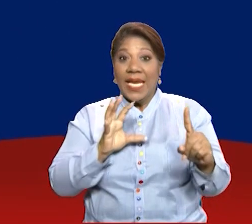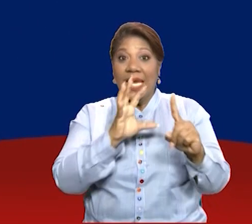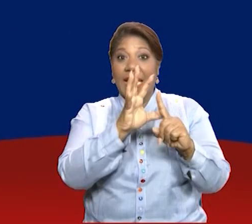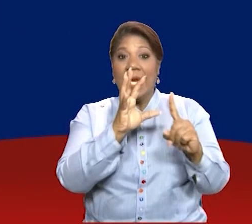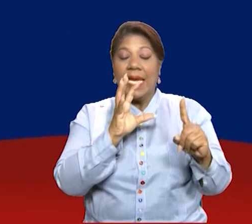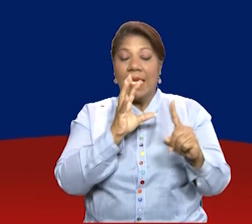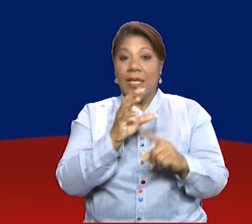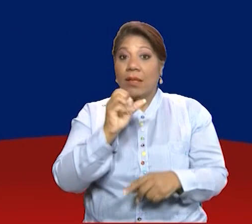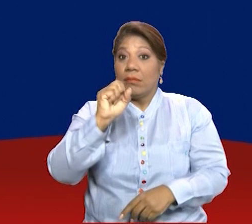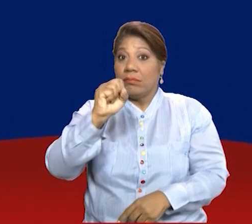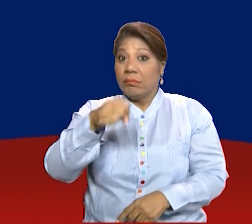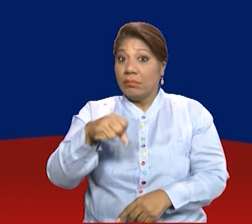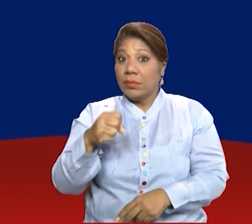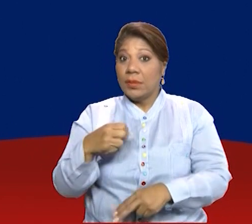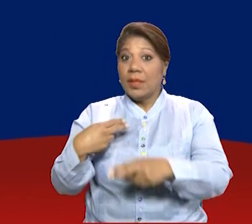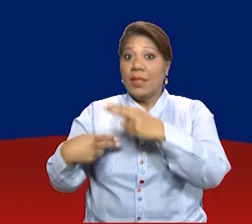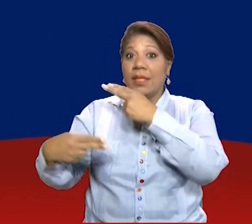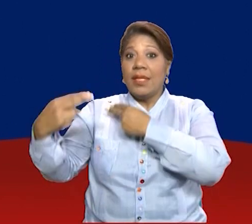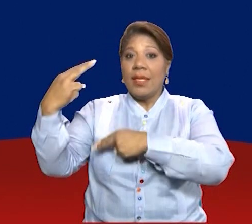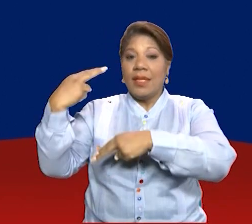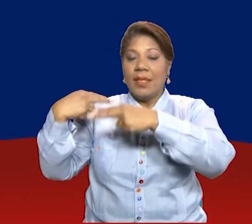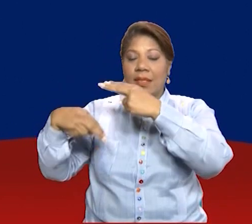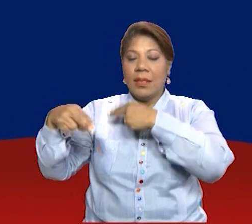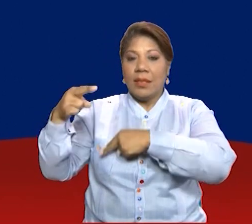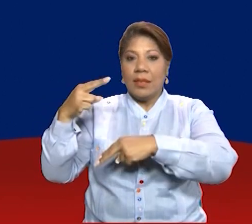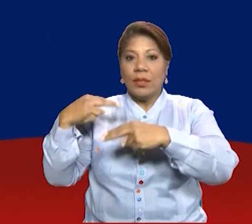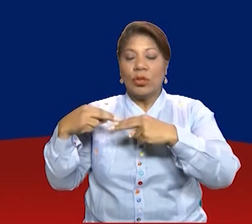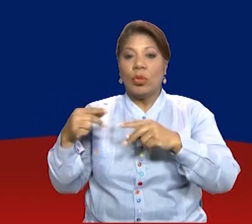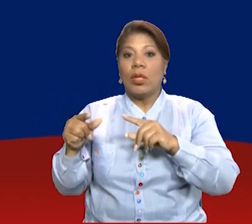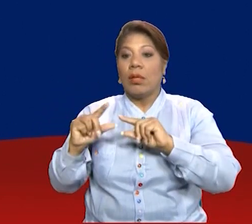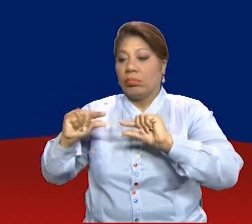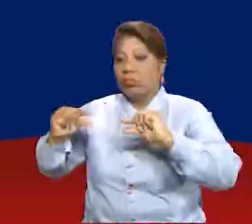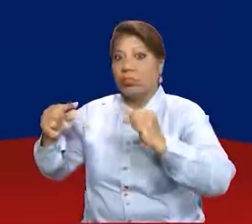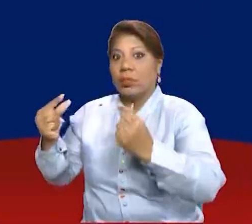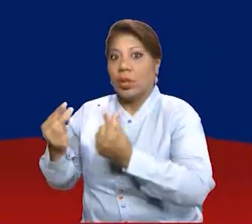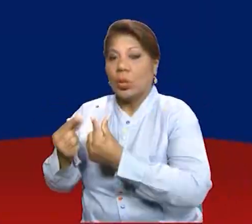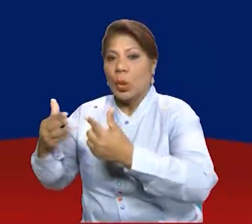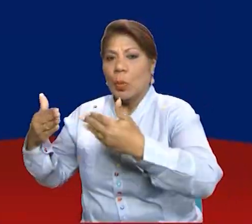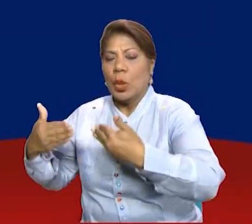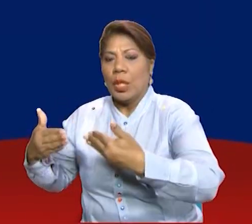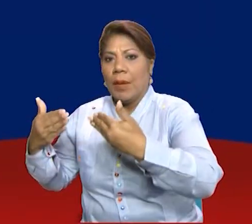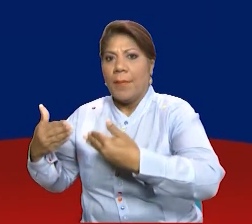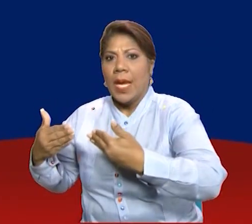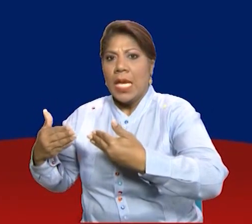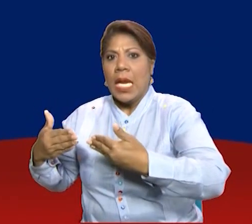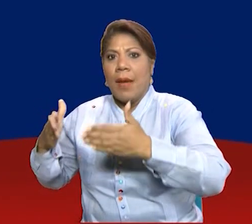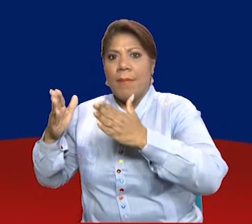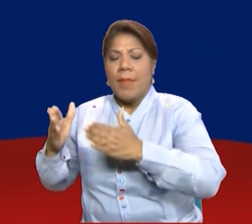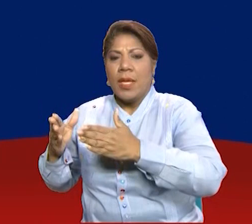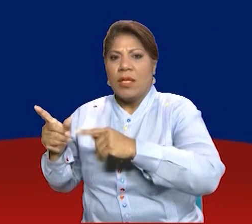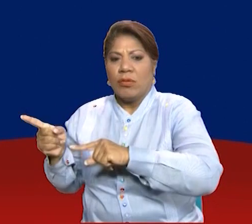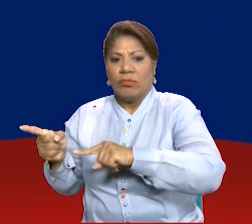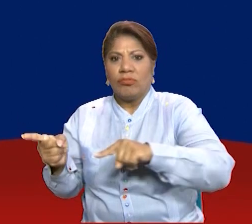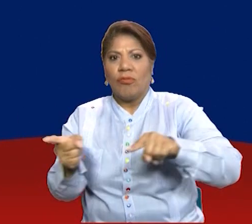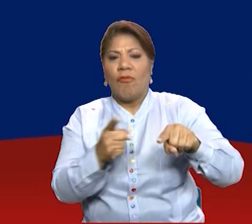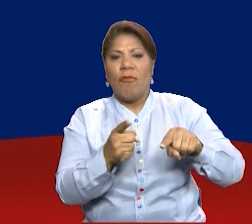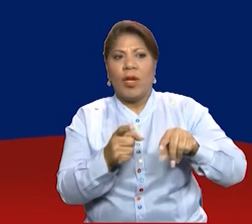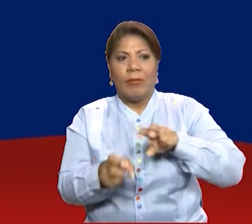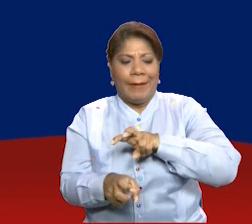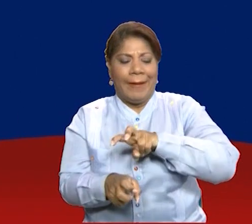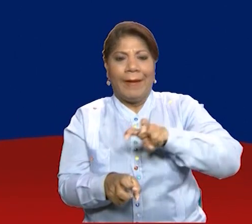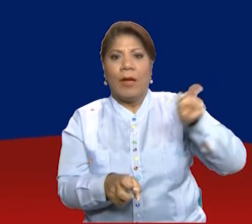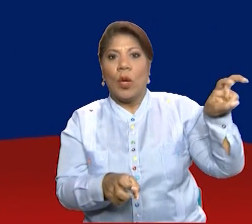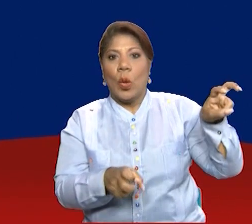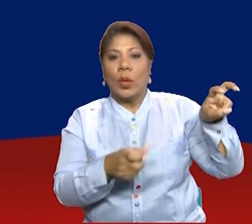hecho histórico donde ocurrió un lanzamiento popular en contra del gobierno colonial. ¿Ese gobierno de dónde